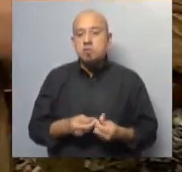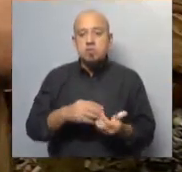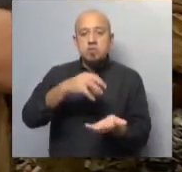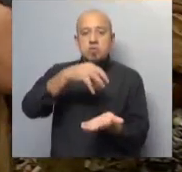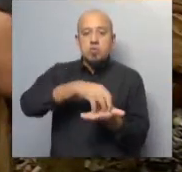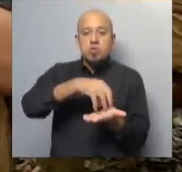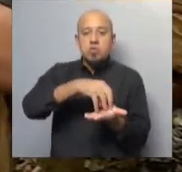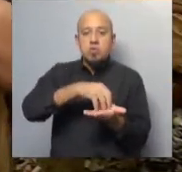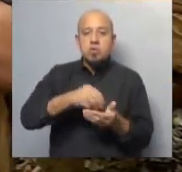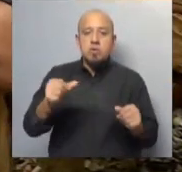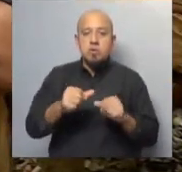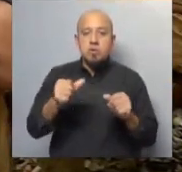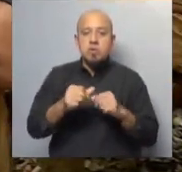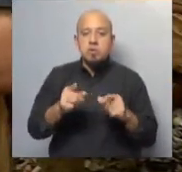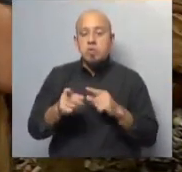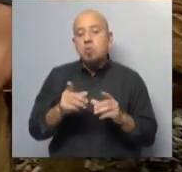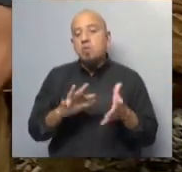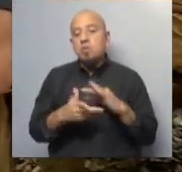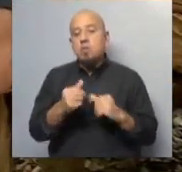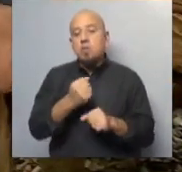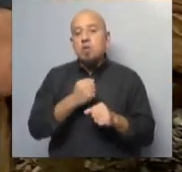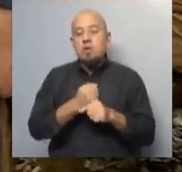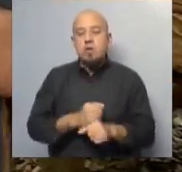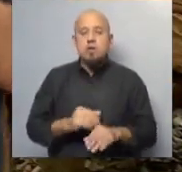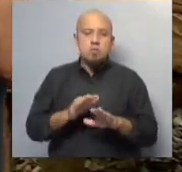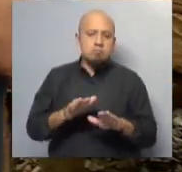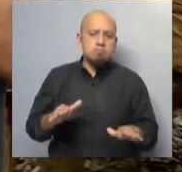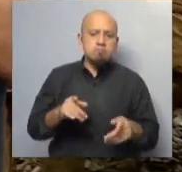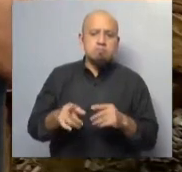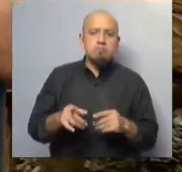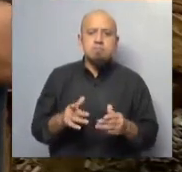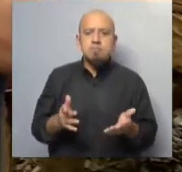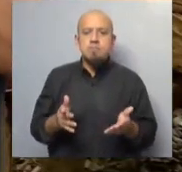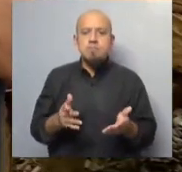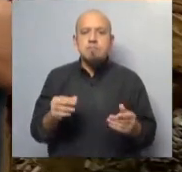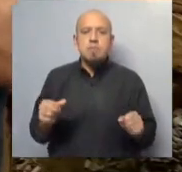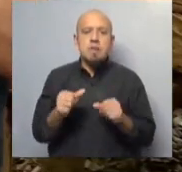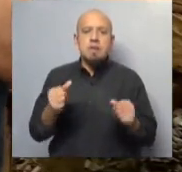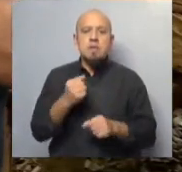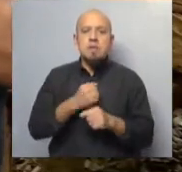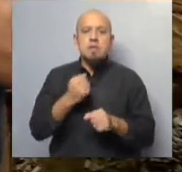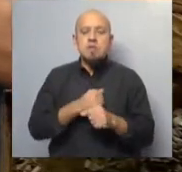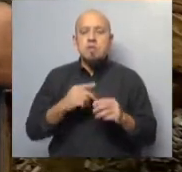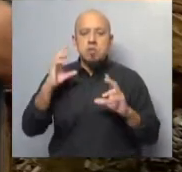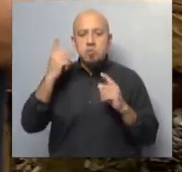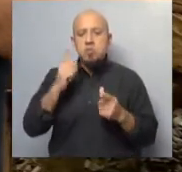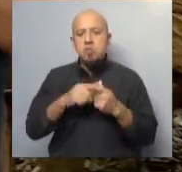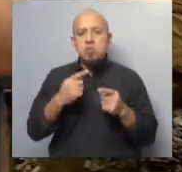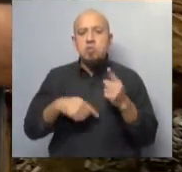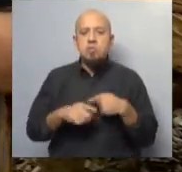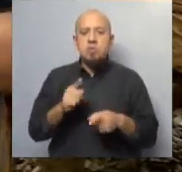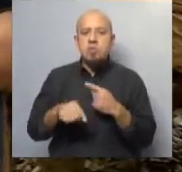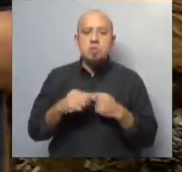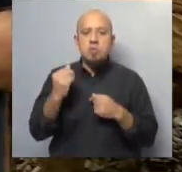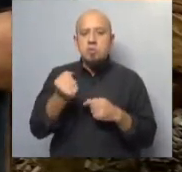que están haciendo su trabajo silencioso. A mí me gusta decir que los hongos hacen un trabajo revolucionario en silencio, pero que es